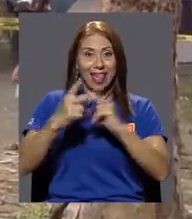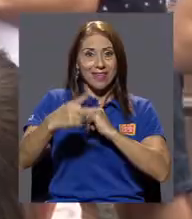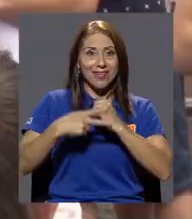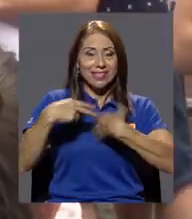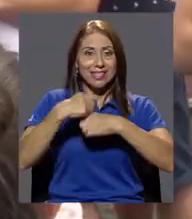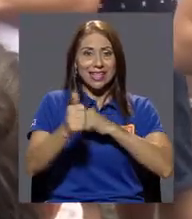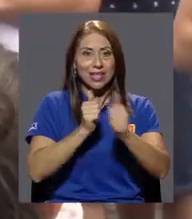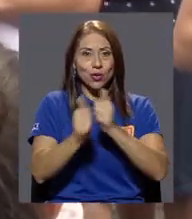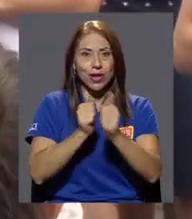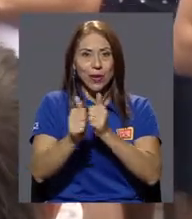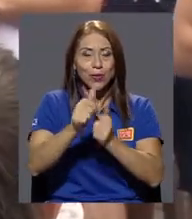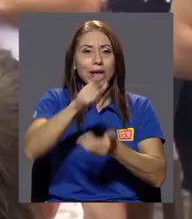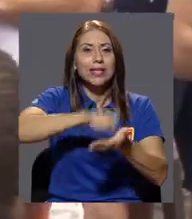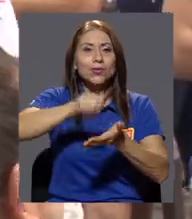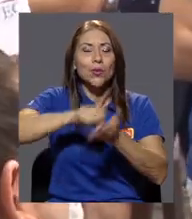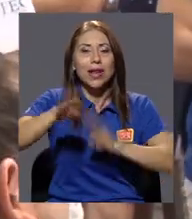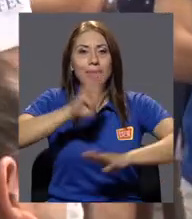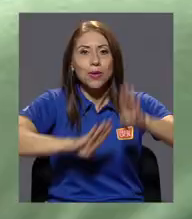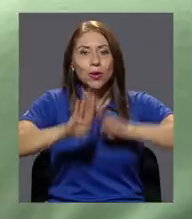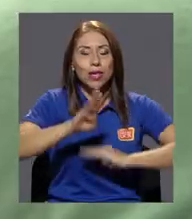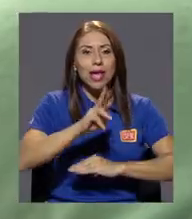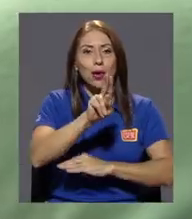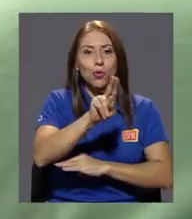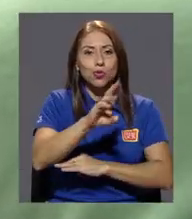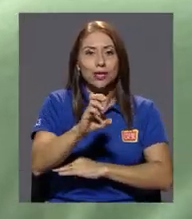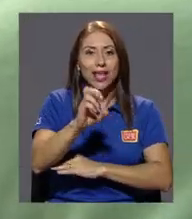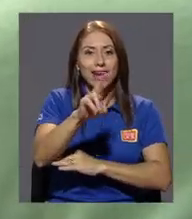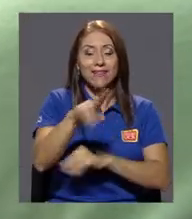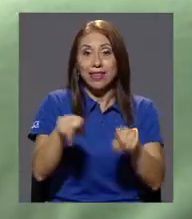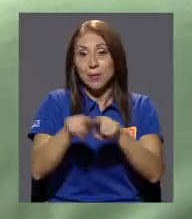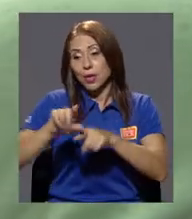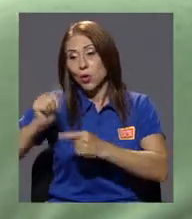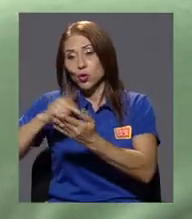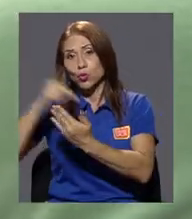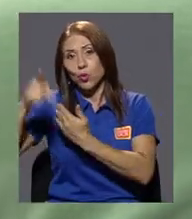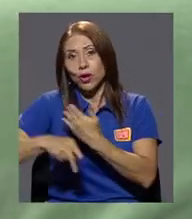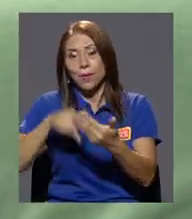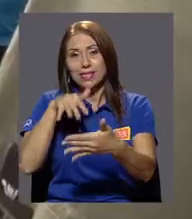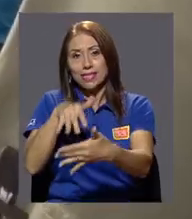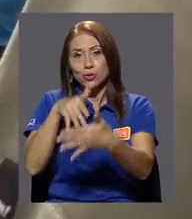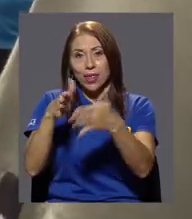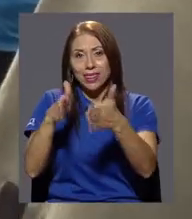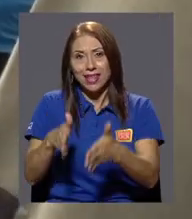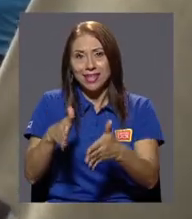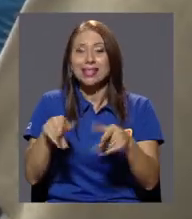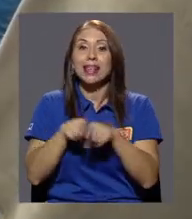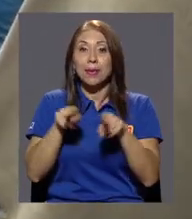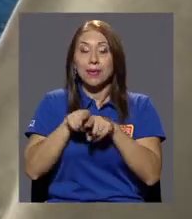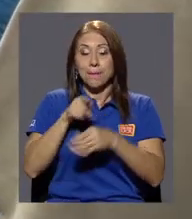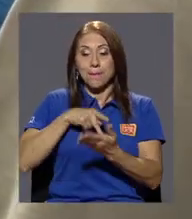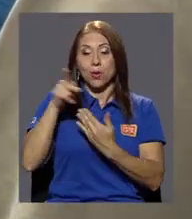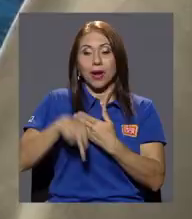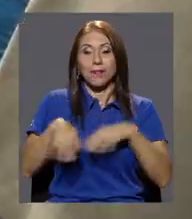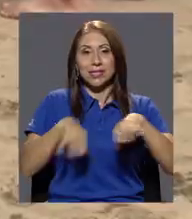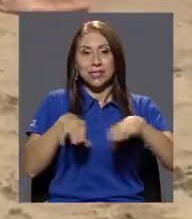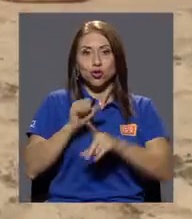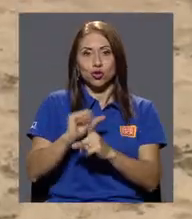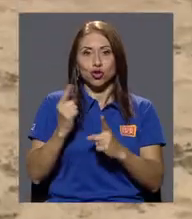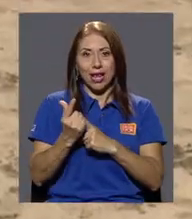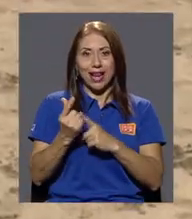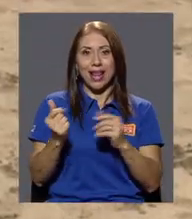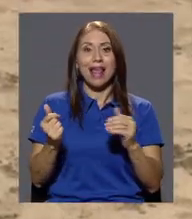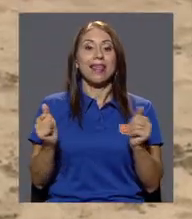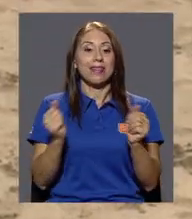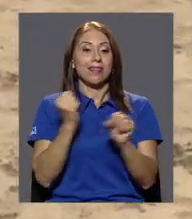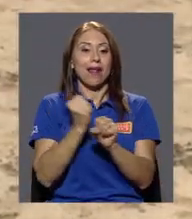la Escuela de Biología de la UCR, así como otros de sus programas estudiantiles y de acción social, trabajan en coordinación